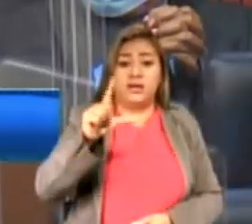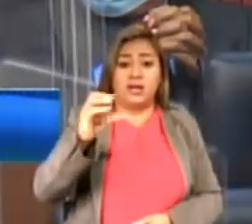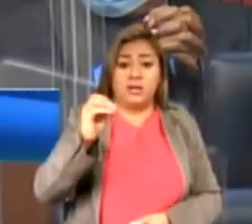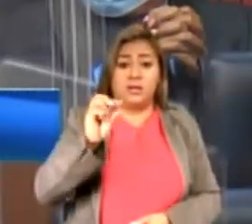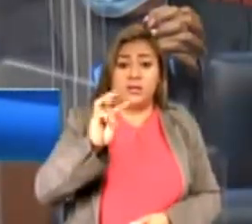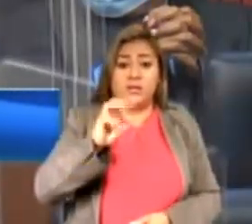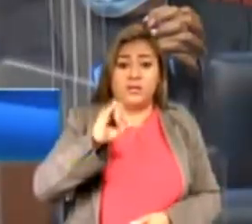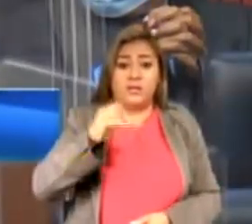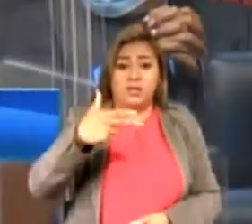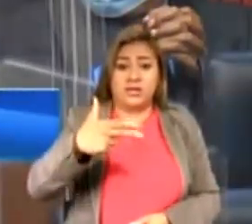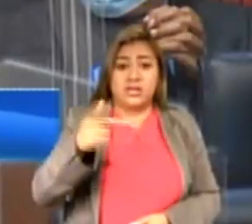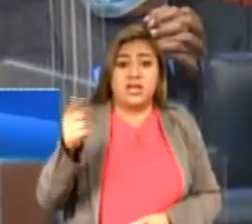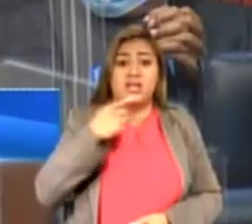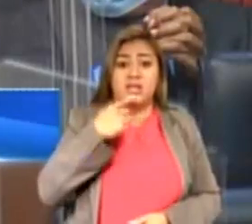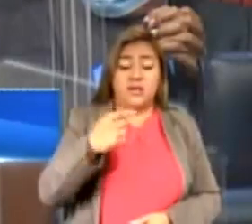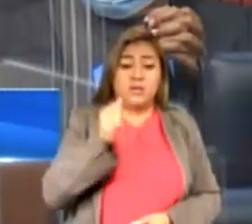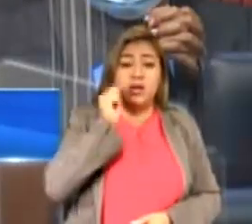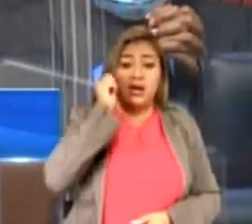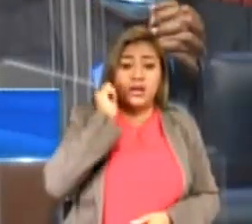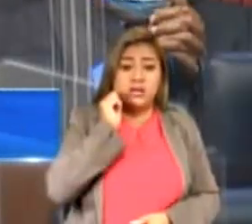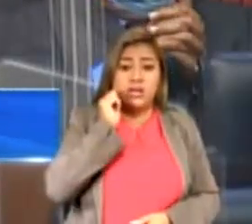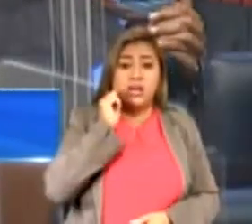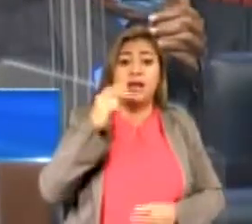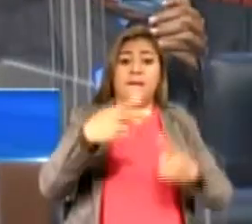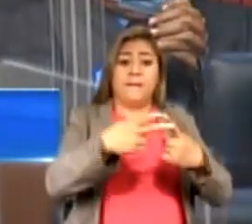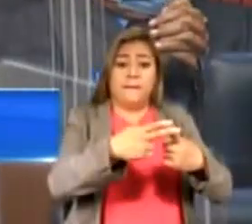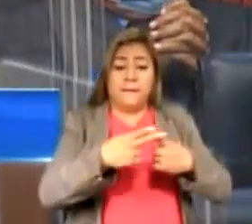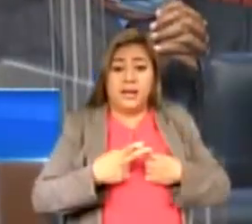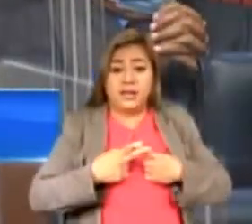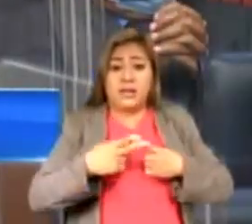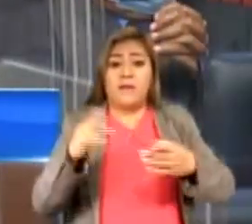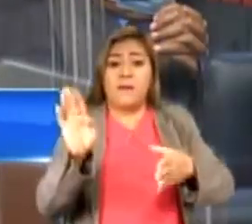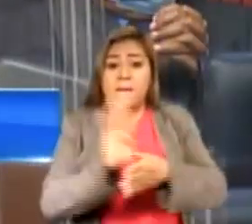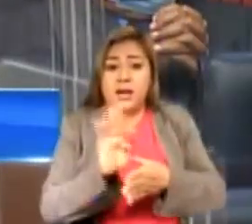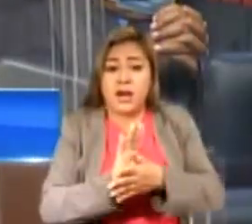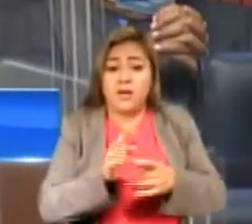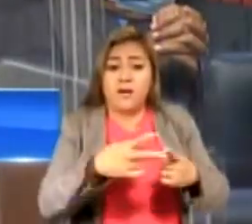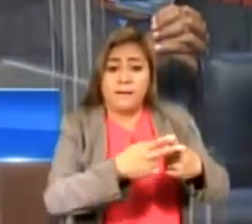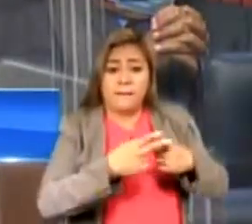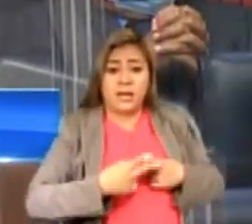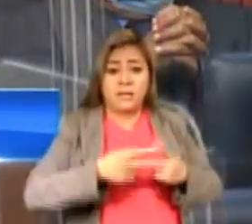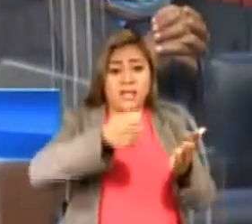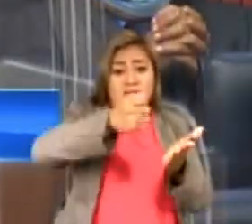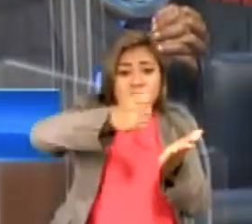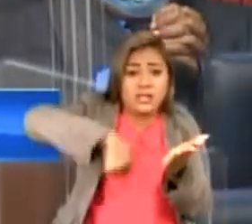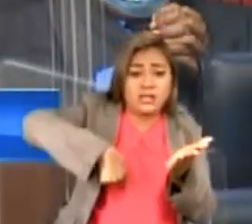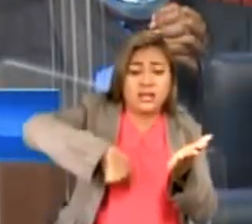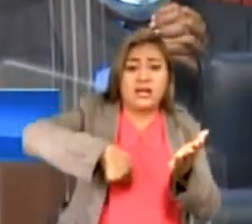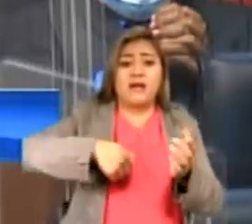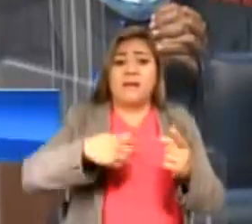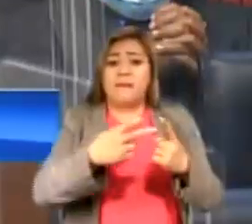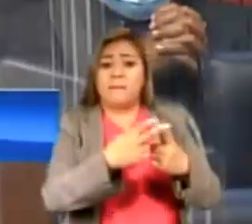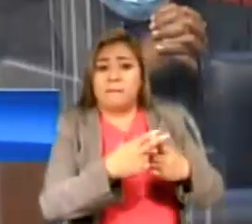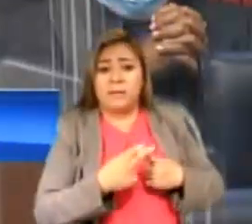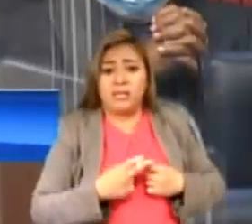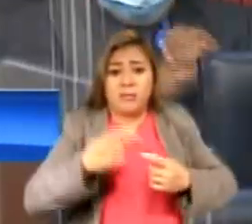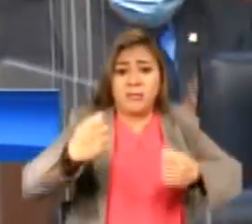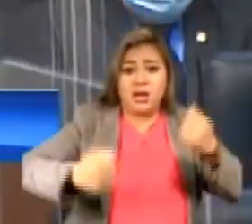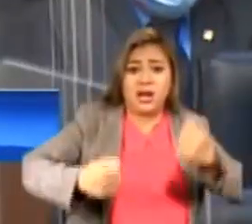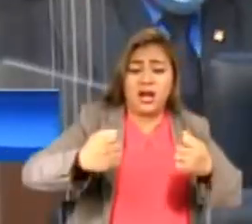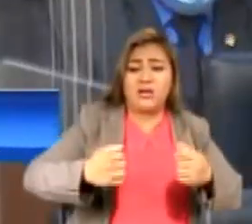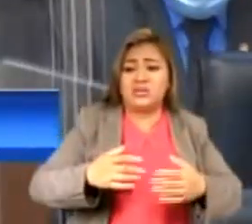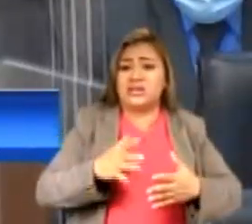personales, los préstamos hipotecarios, los préstamos de tarjeta de crédito, la gente está perdiendo sus bienes porque no tienen trabajo.